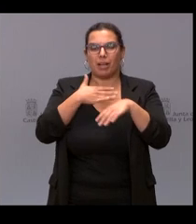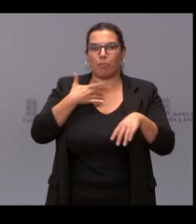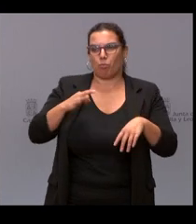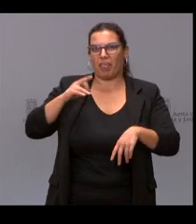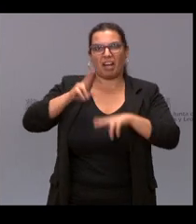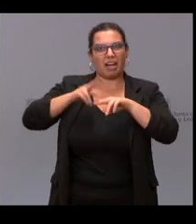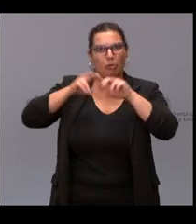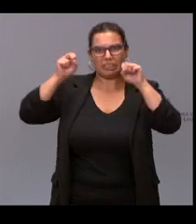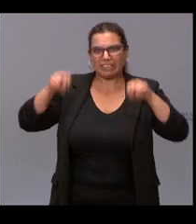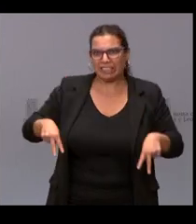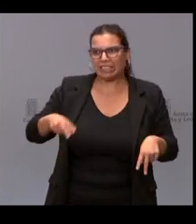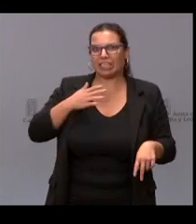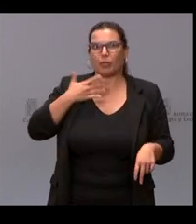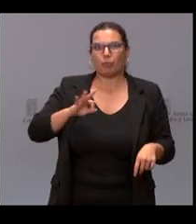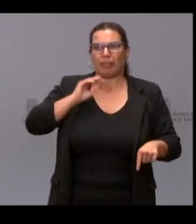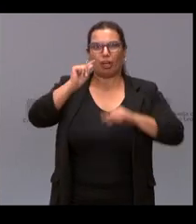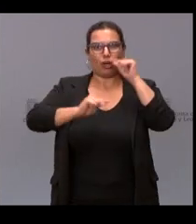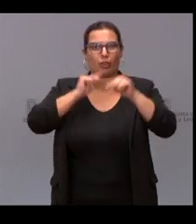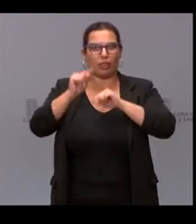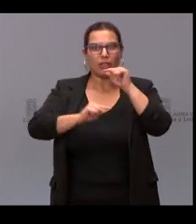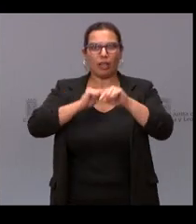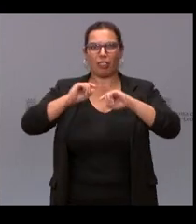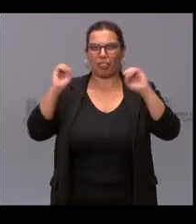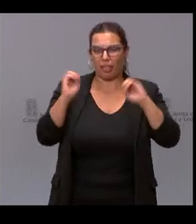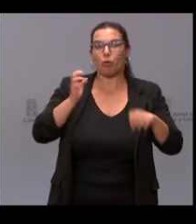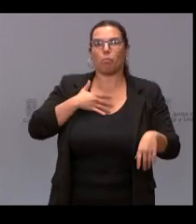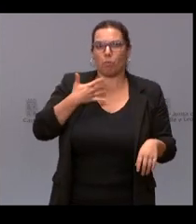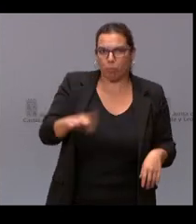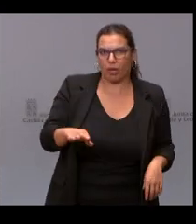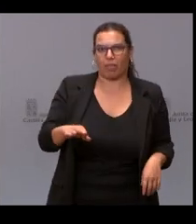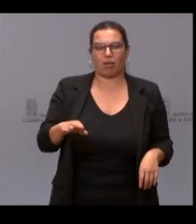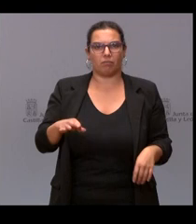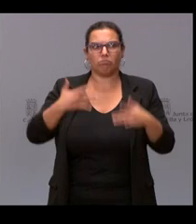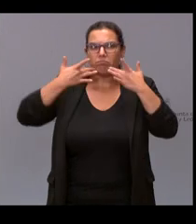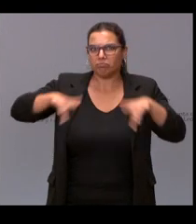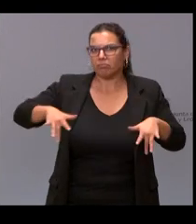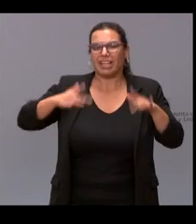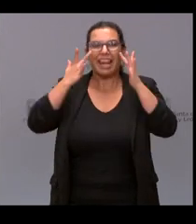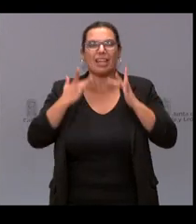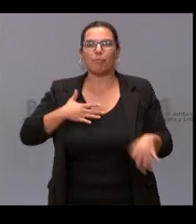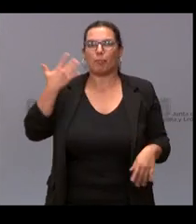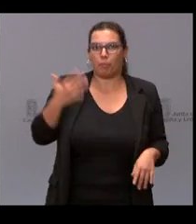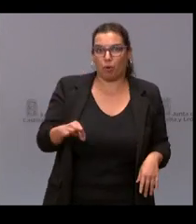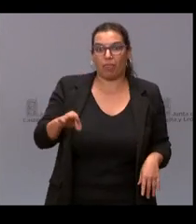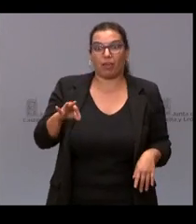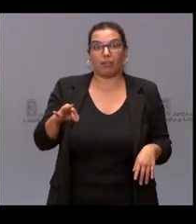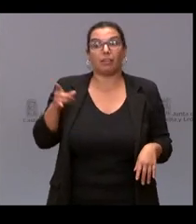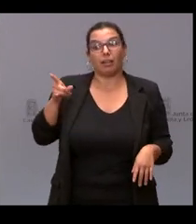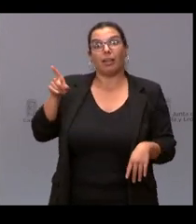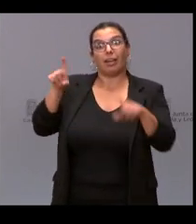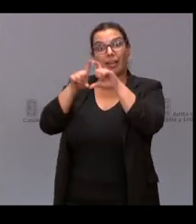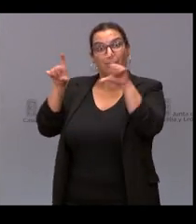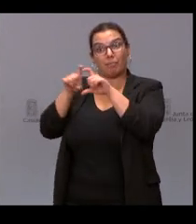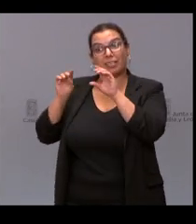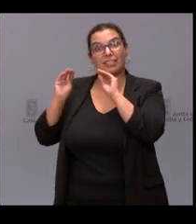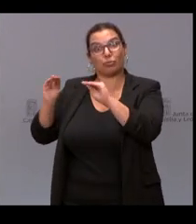un país en el que las emisiones sean completamente cero, completamente neutras. Y Innovat viene a representar